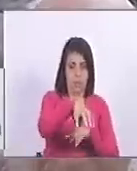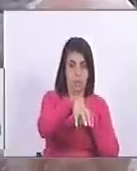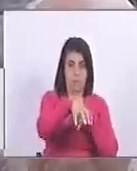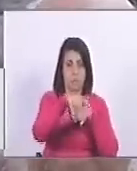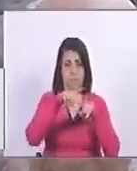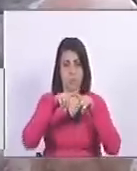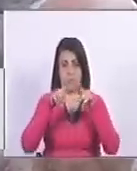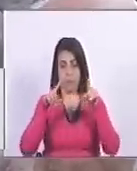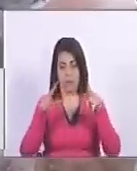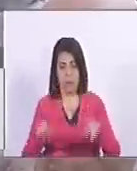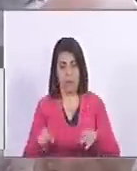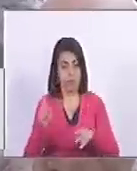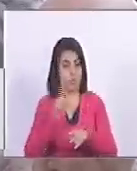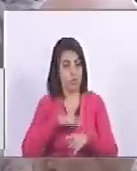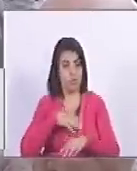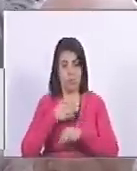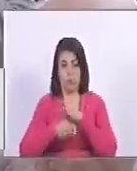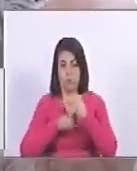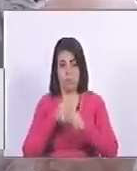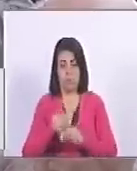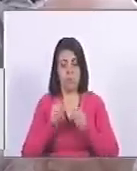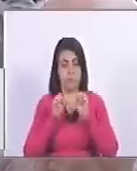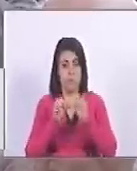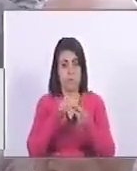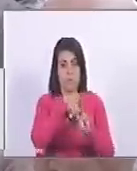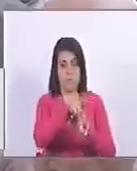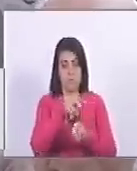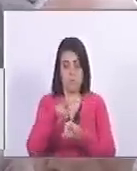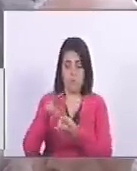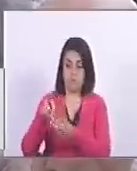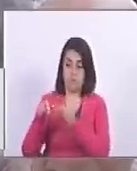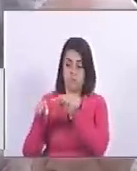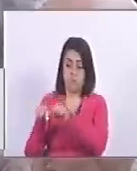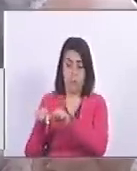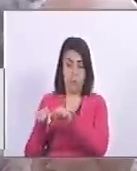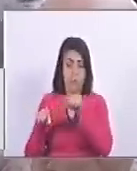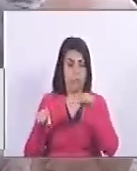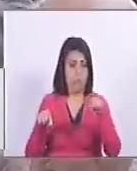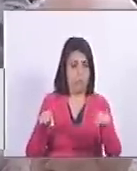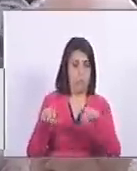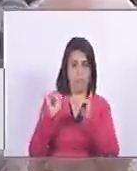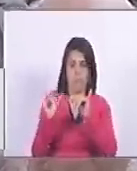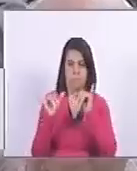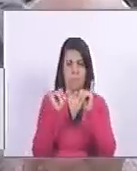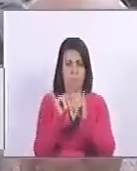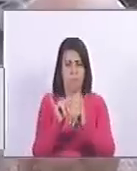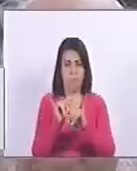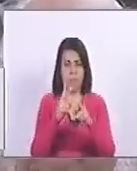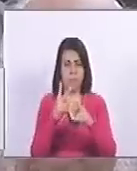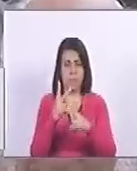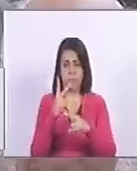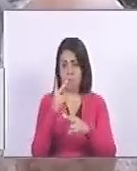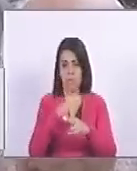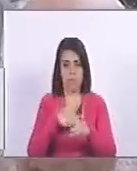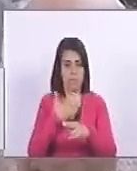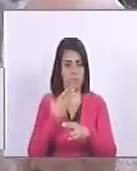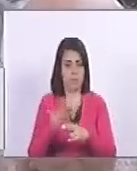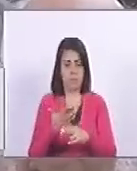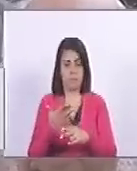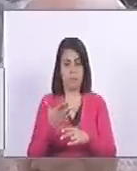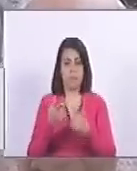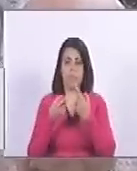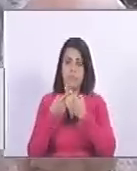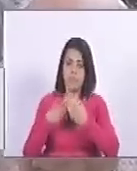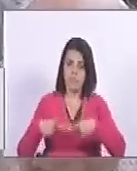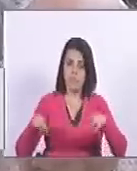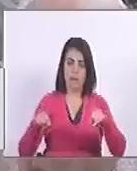estatal, y que no se elige, y que no se establezcan tributos sobre la misma materia en los dos niveles. Pero no podemos hablar de jurisdicciones